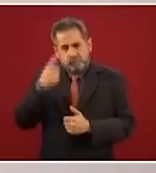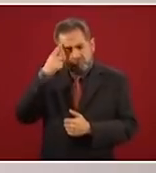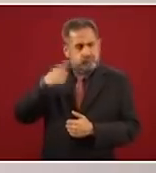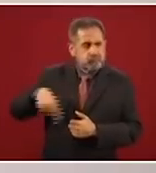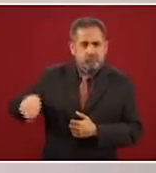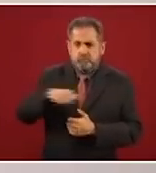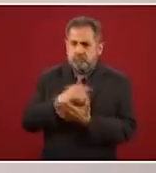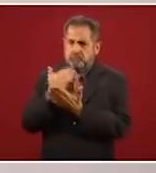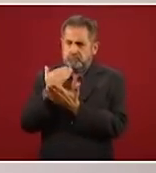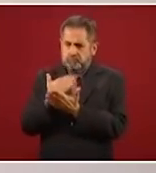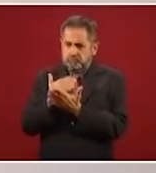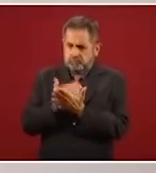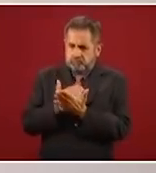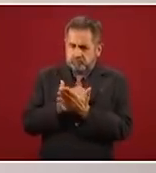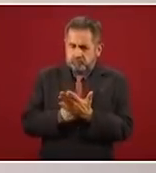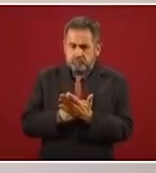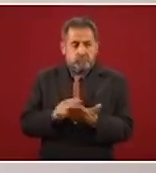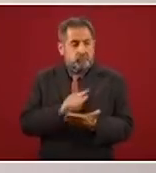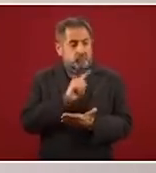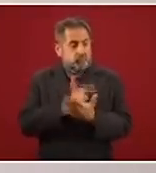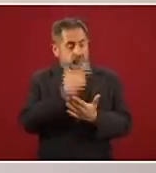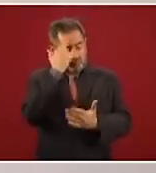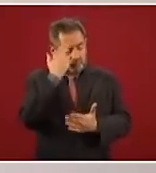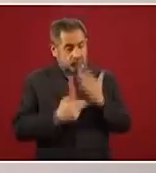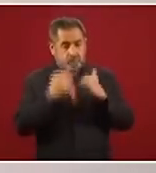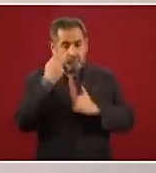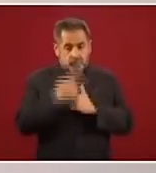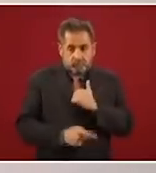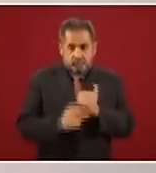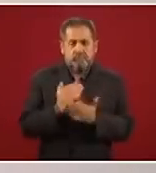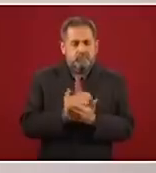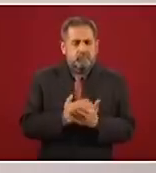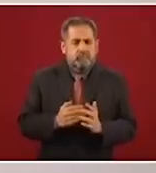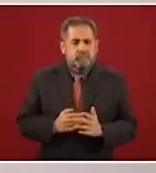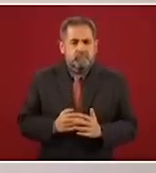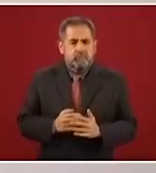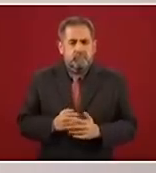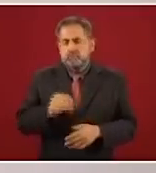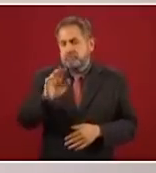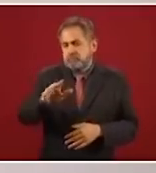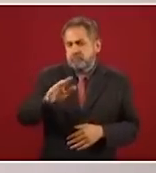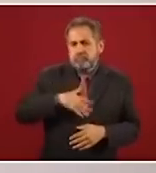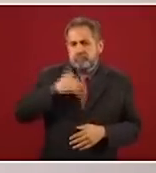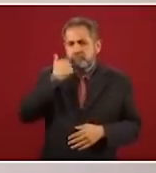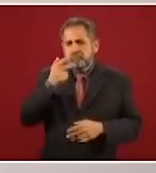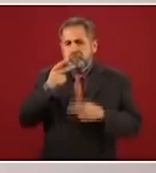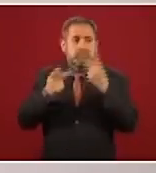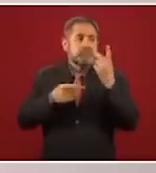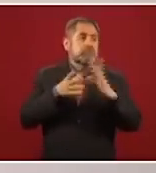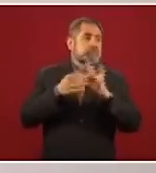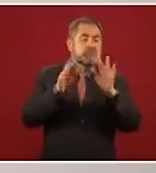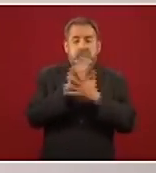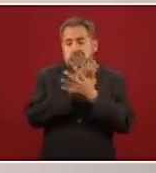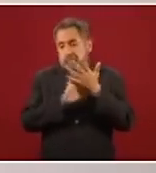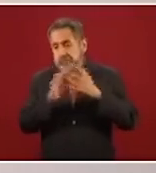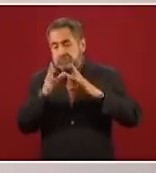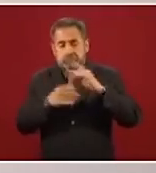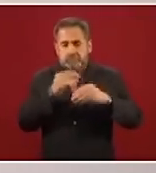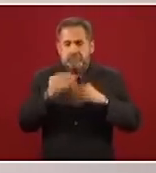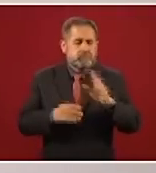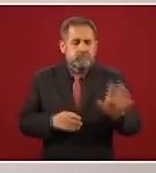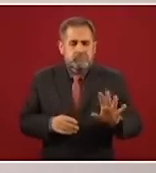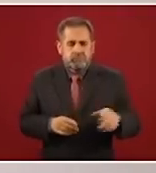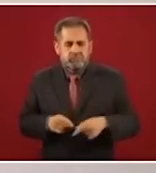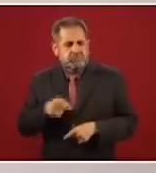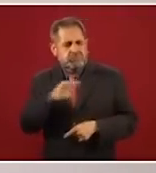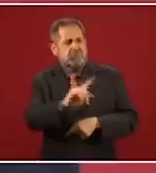disminuir la incidencia delictiva. No quise polemizar, o sea, no se trata de decir, no